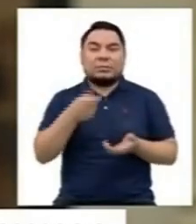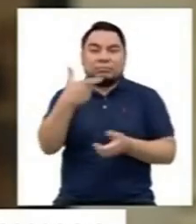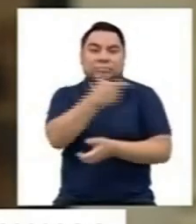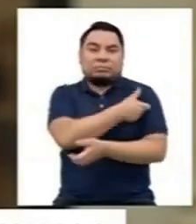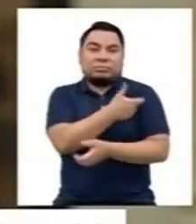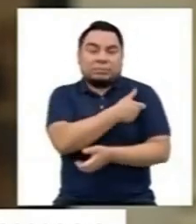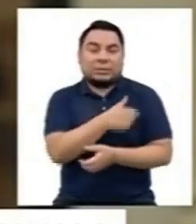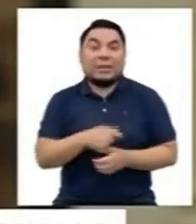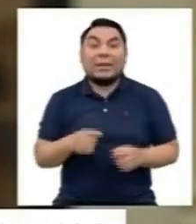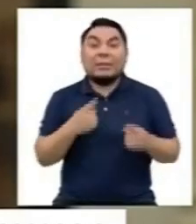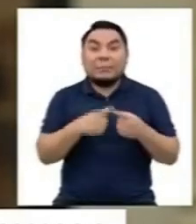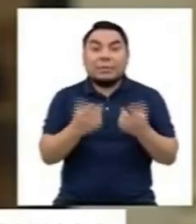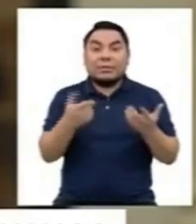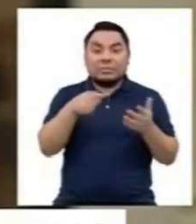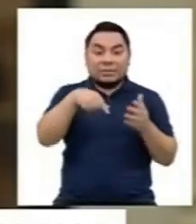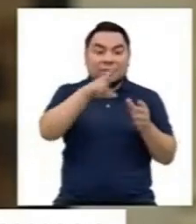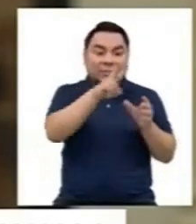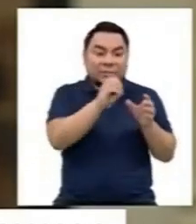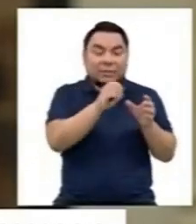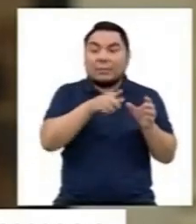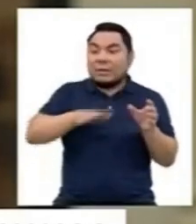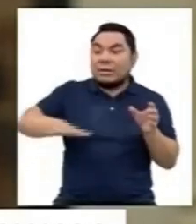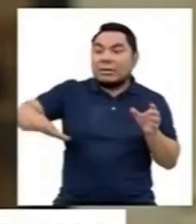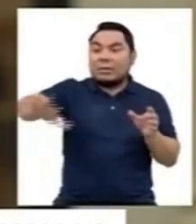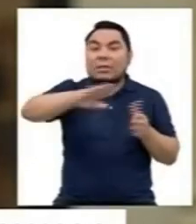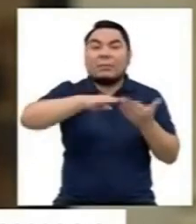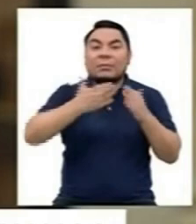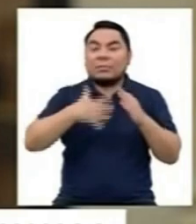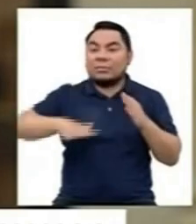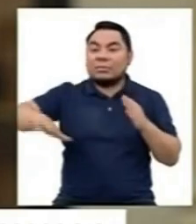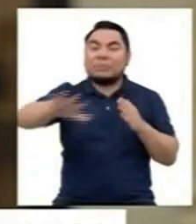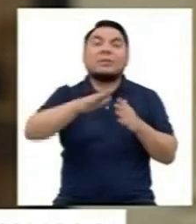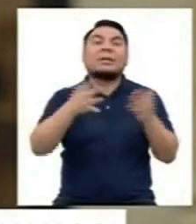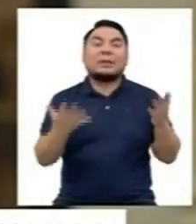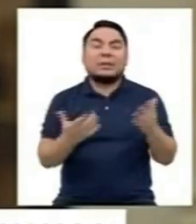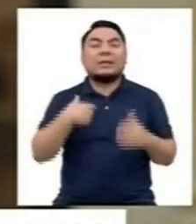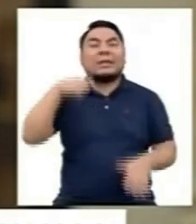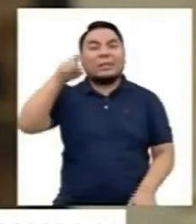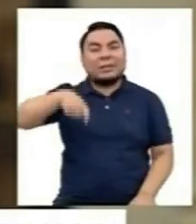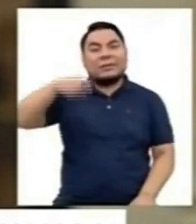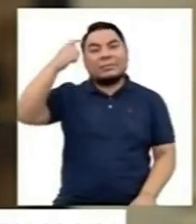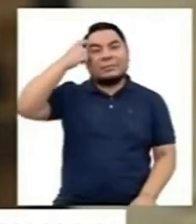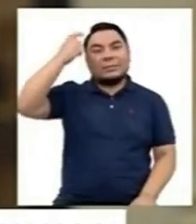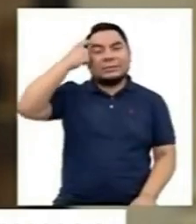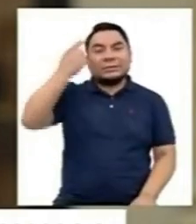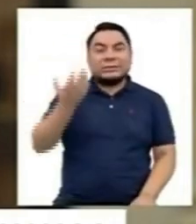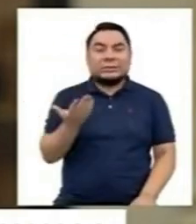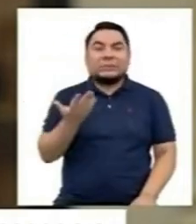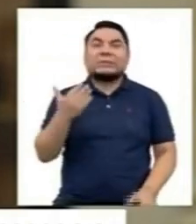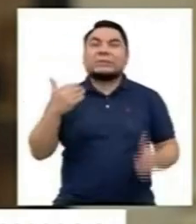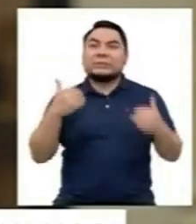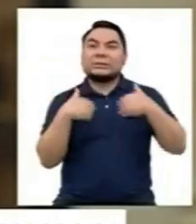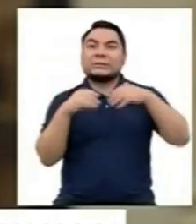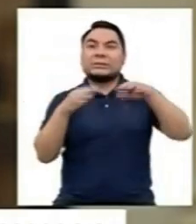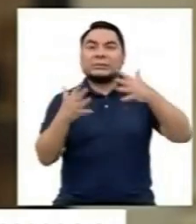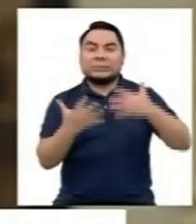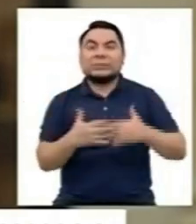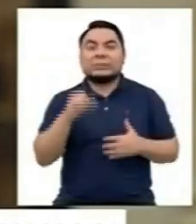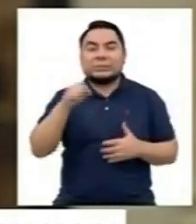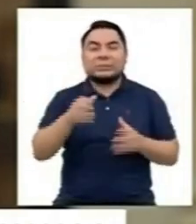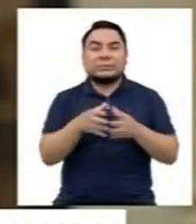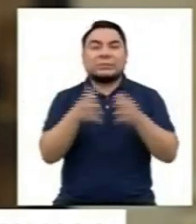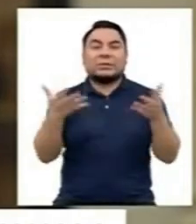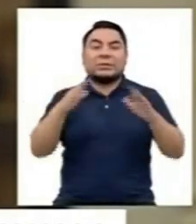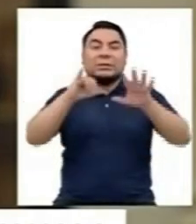estos 4 laboratorios en este proceso. Sinovac, que es el laboratorio chino-brasileño que están haciendo precisamente